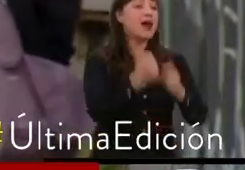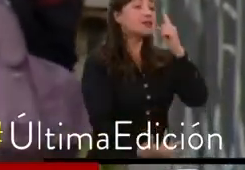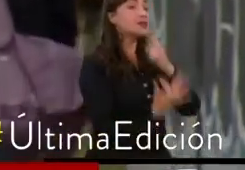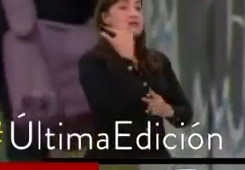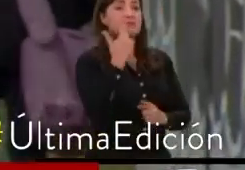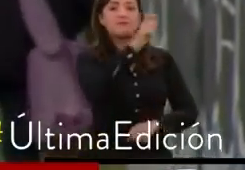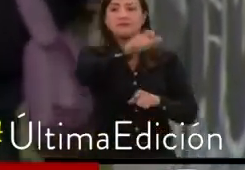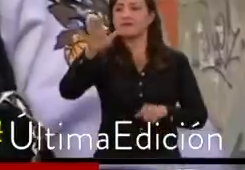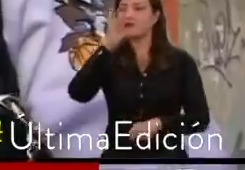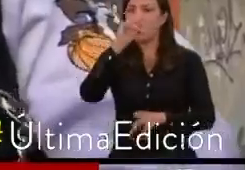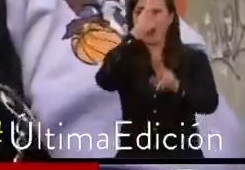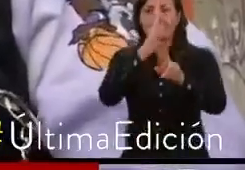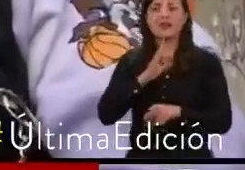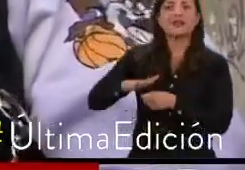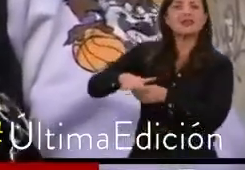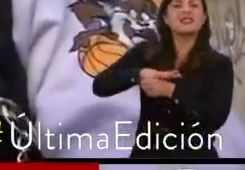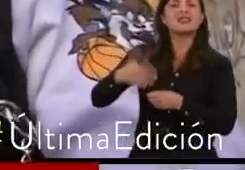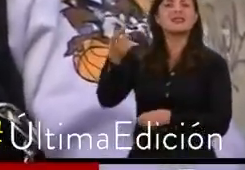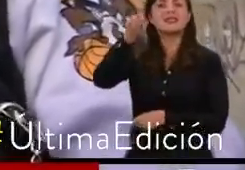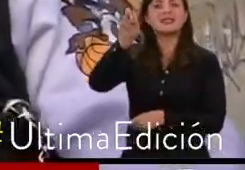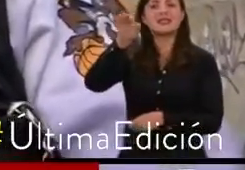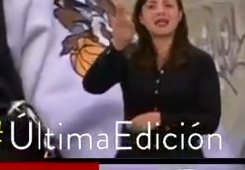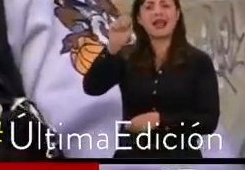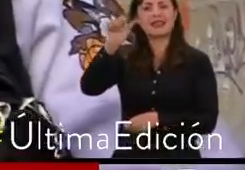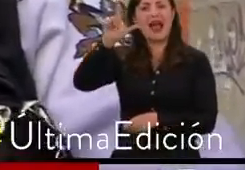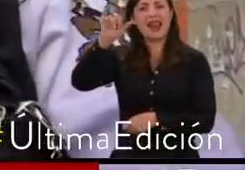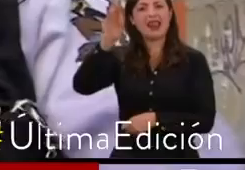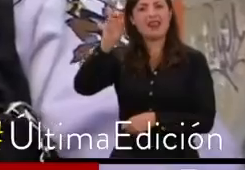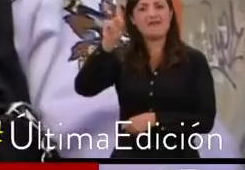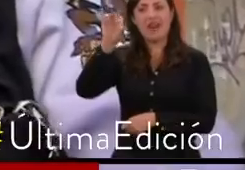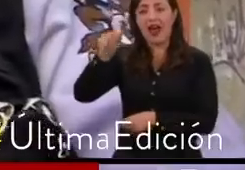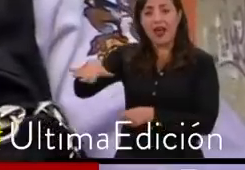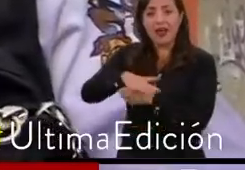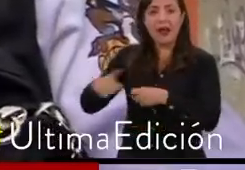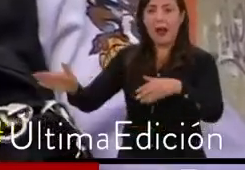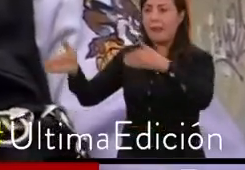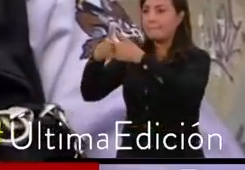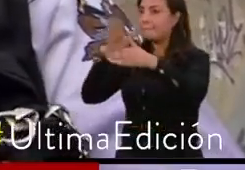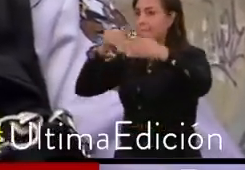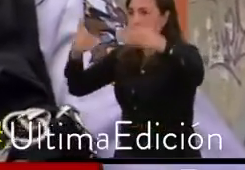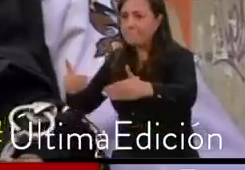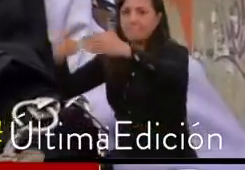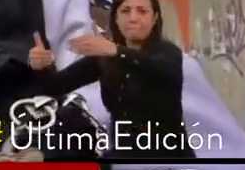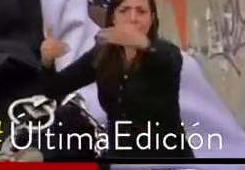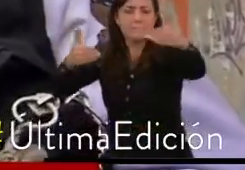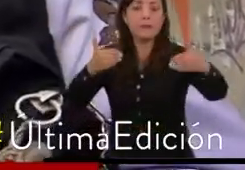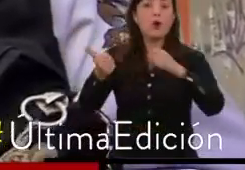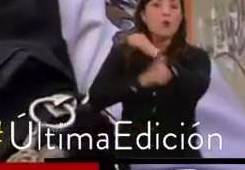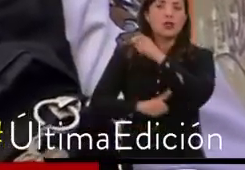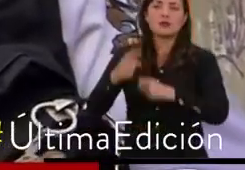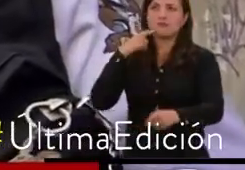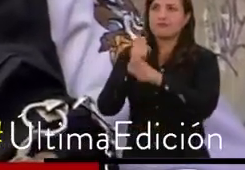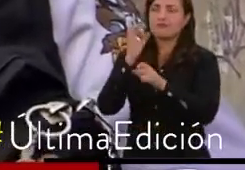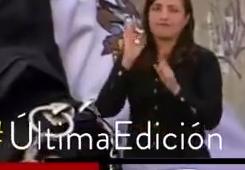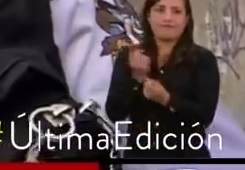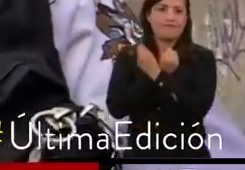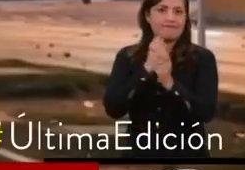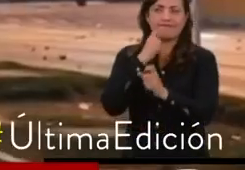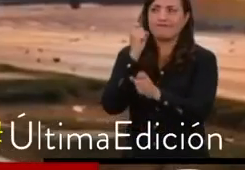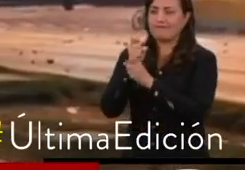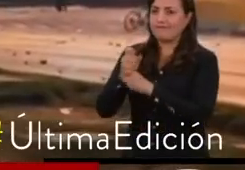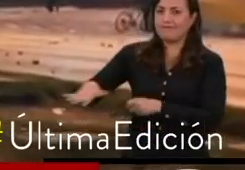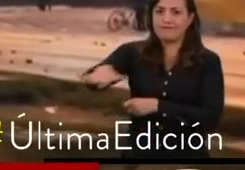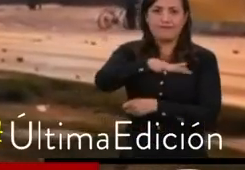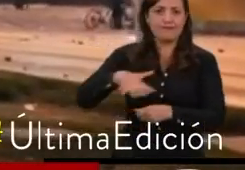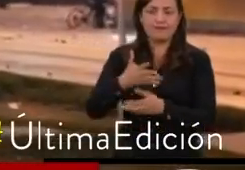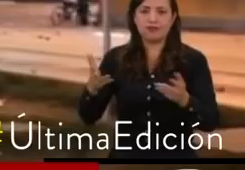gente no respeta. En Santa Librada está ahorita cerrado absolutamente todo, la Boyacá debe estar imposible, de verdad es bastante complejo la situación. En